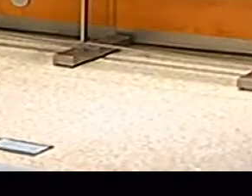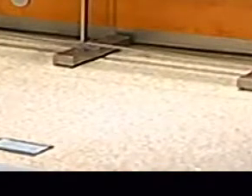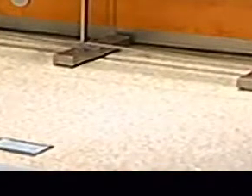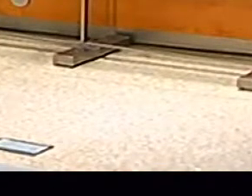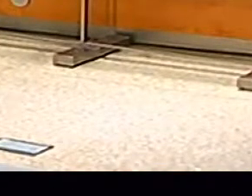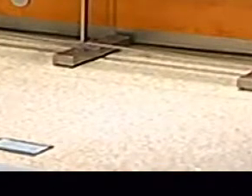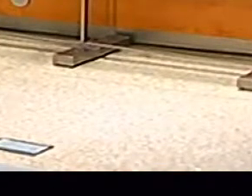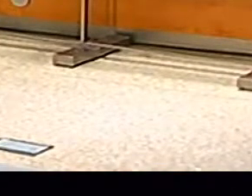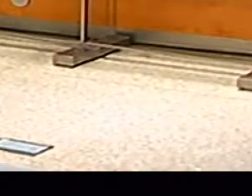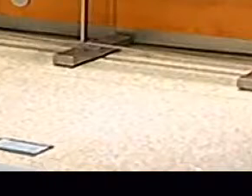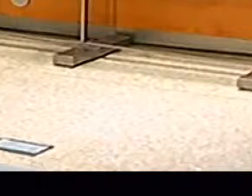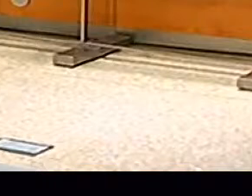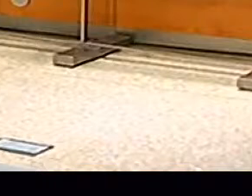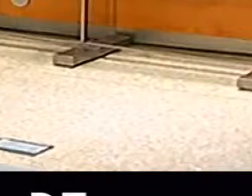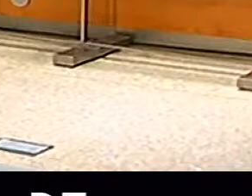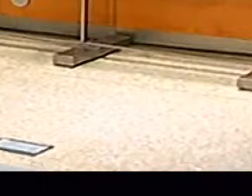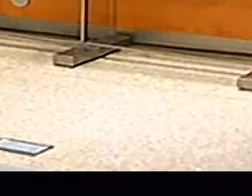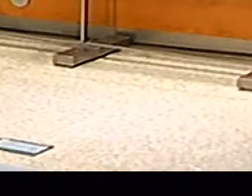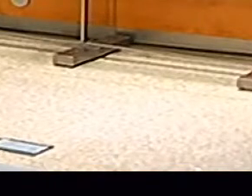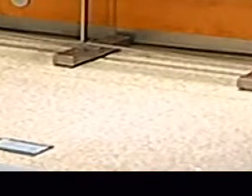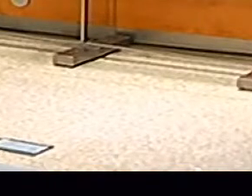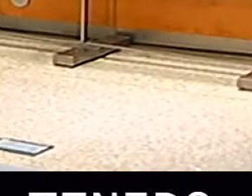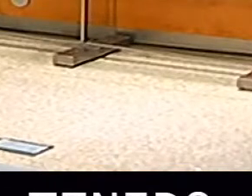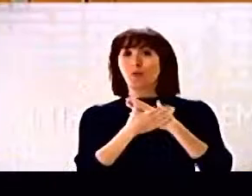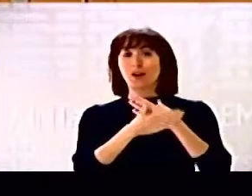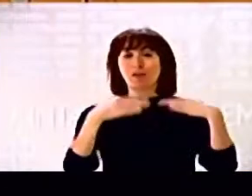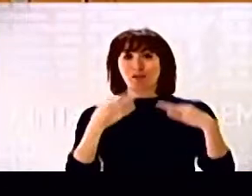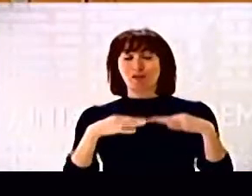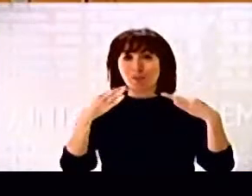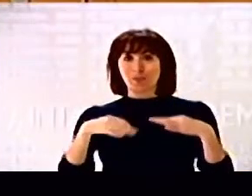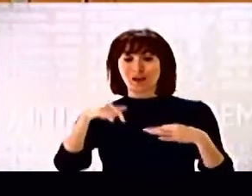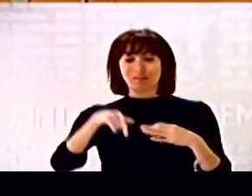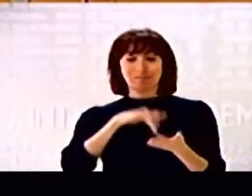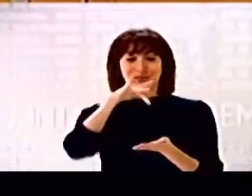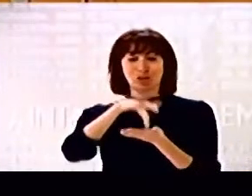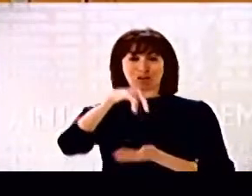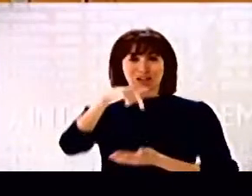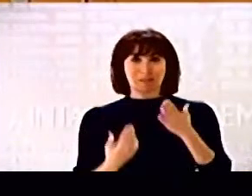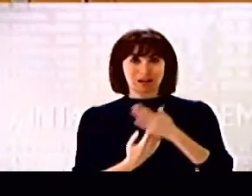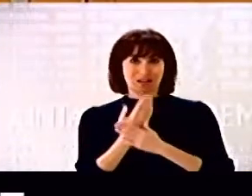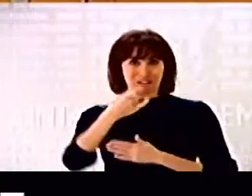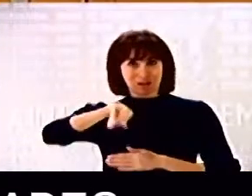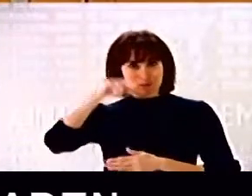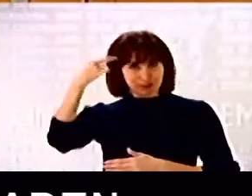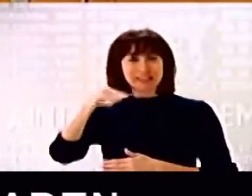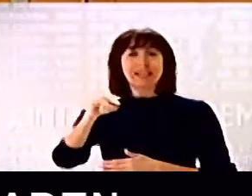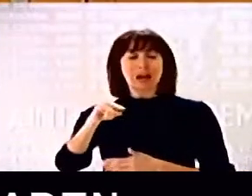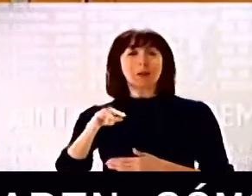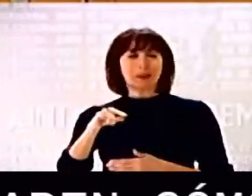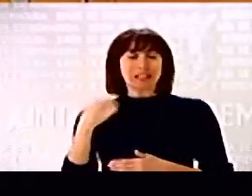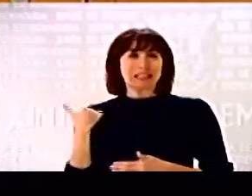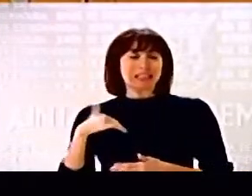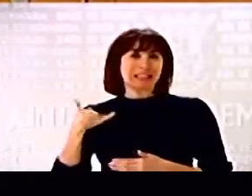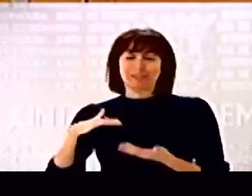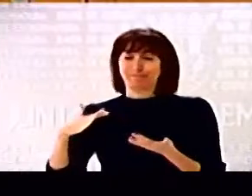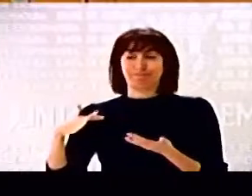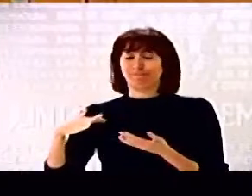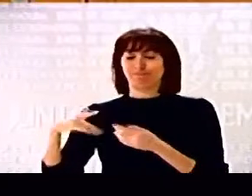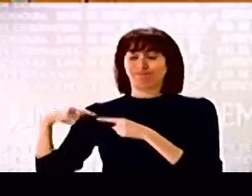prensa tras el Consejo de Gobierno ordinario que ha tenido lugar en esta mañana. Ya saben, como es